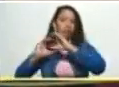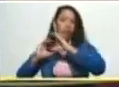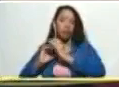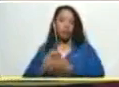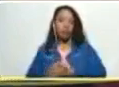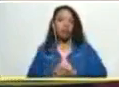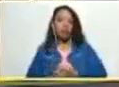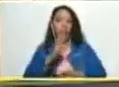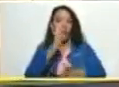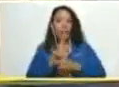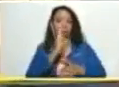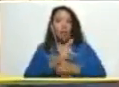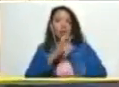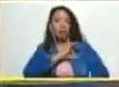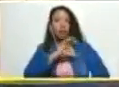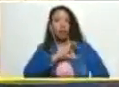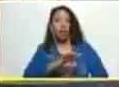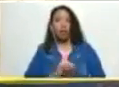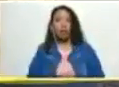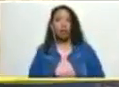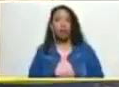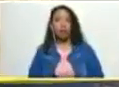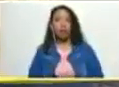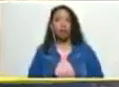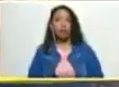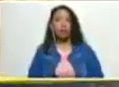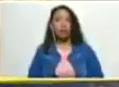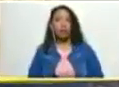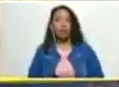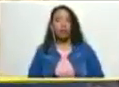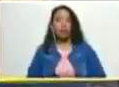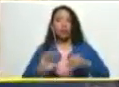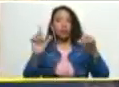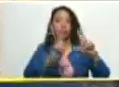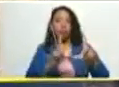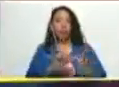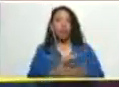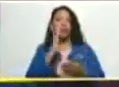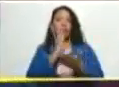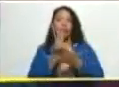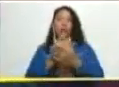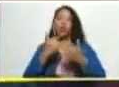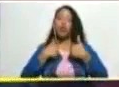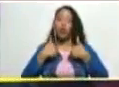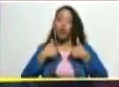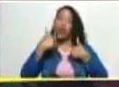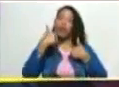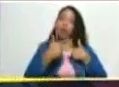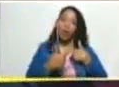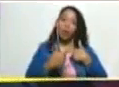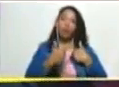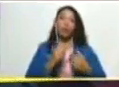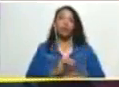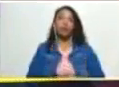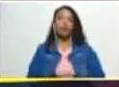por las redes sociales por los medios siempre yo digo por